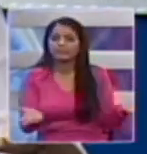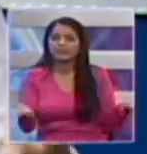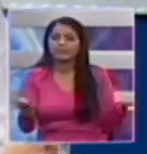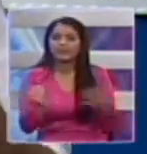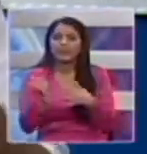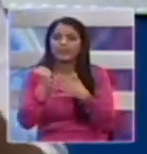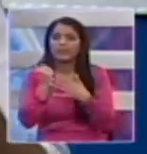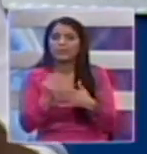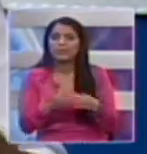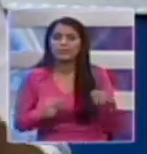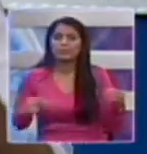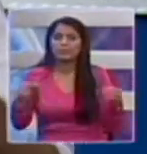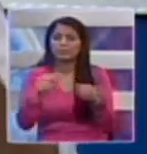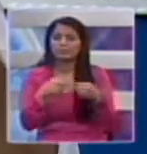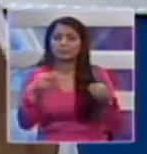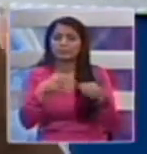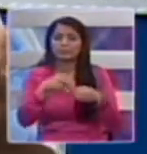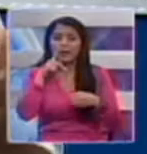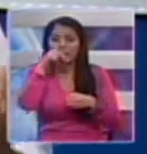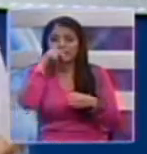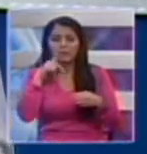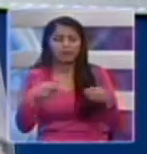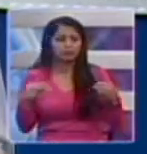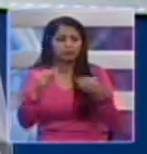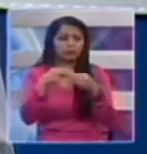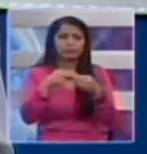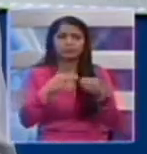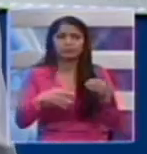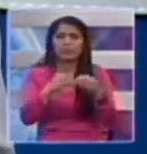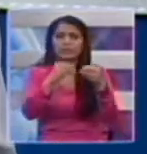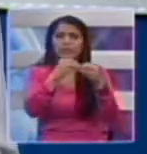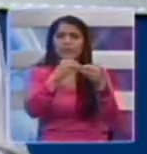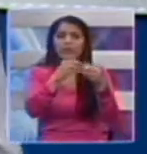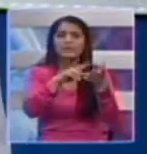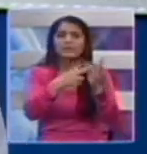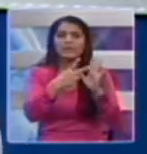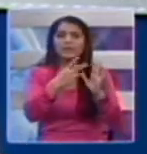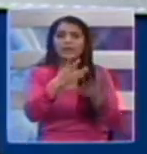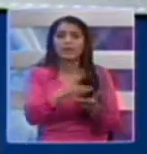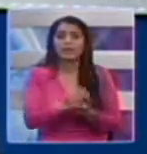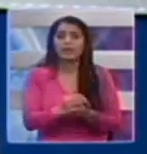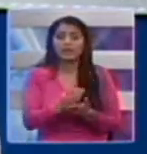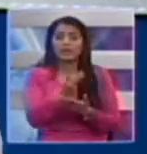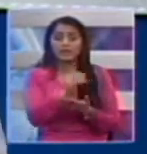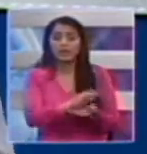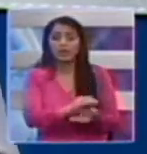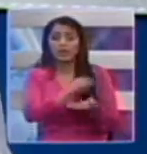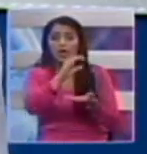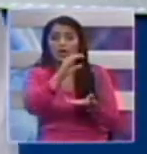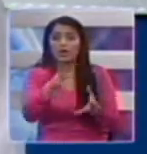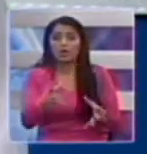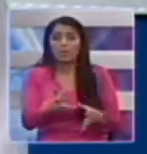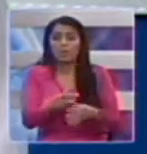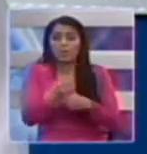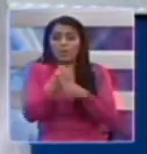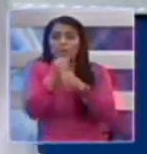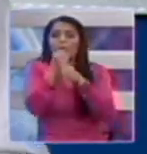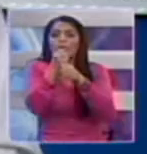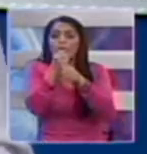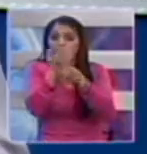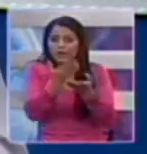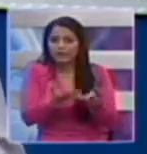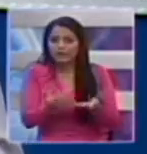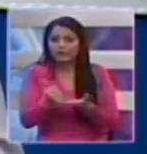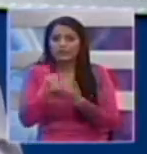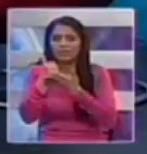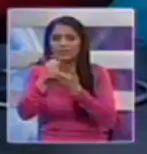empleo. Cuando usted genera miles de fuentes de empleo, genera poder adquisitivo. La gente puede comprar y el Estado se ve beneficiado